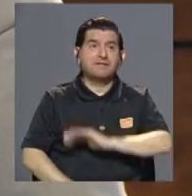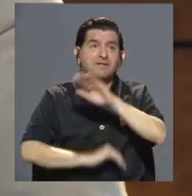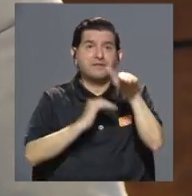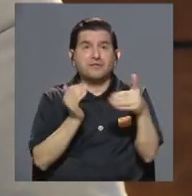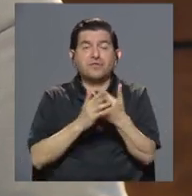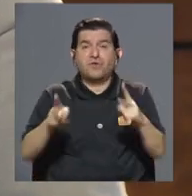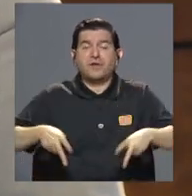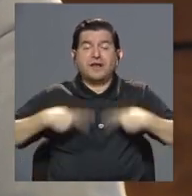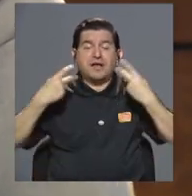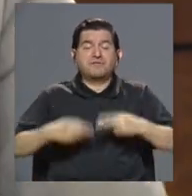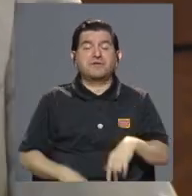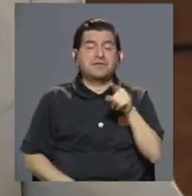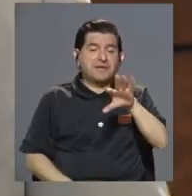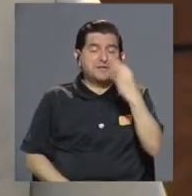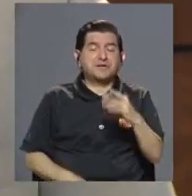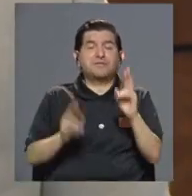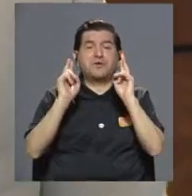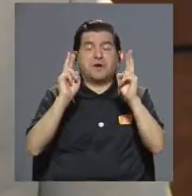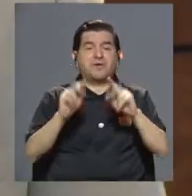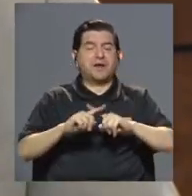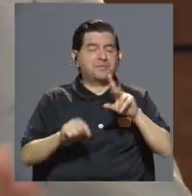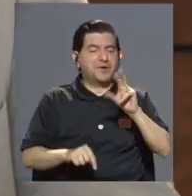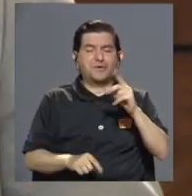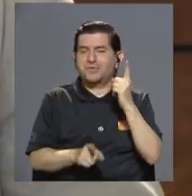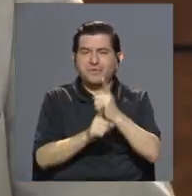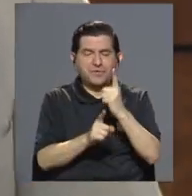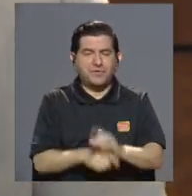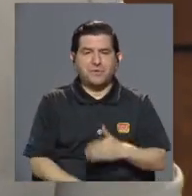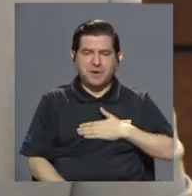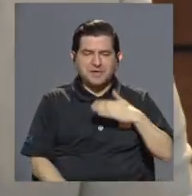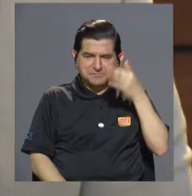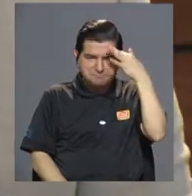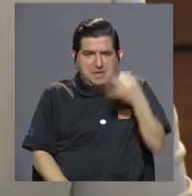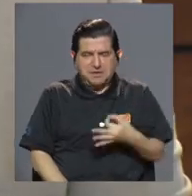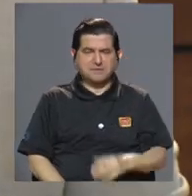así. Pero la vida no es así. Eso es un apunte personal.